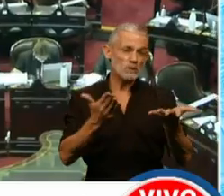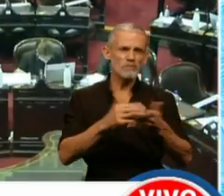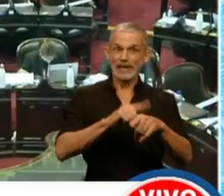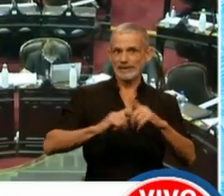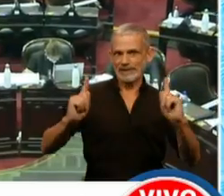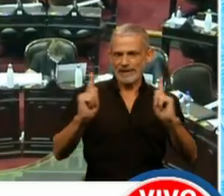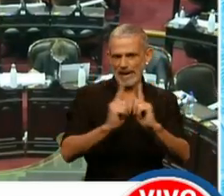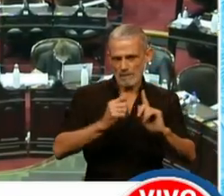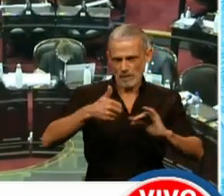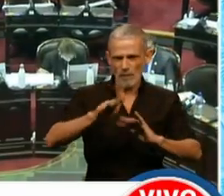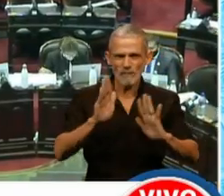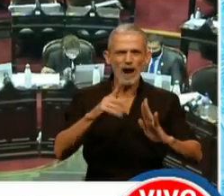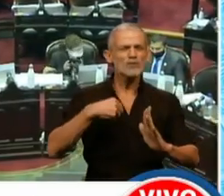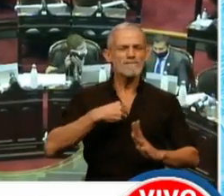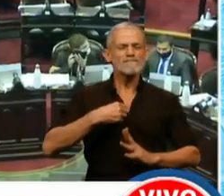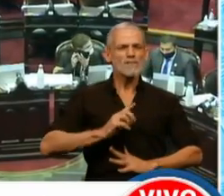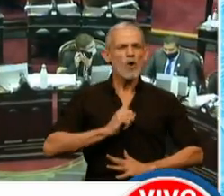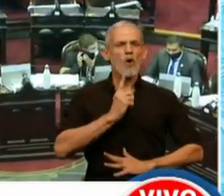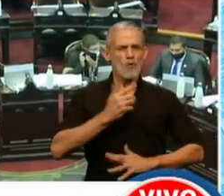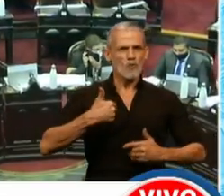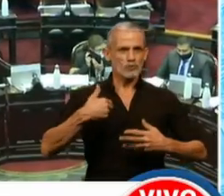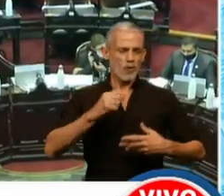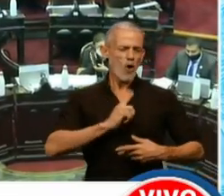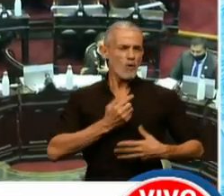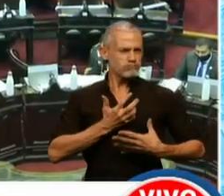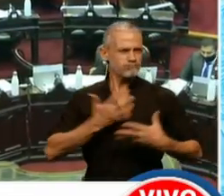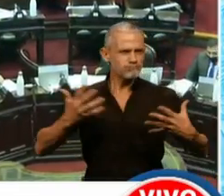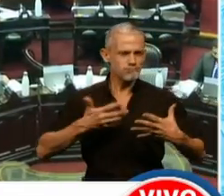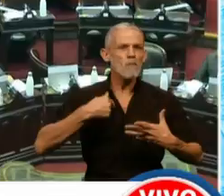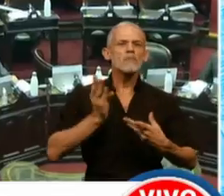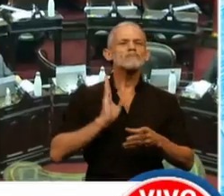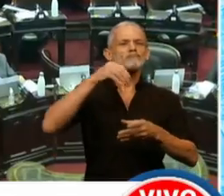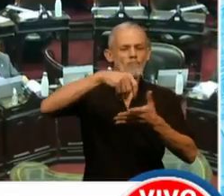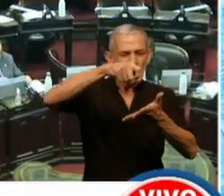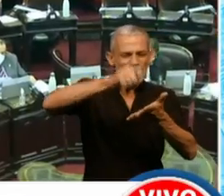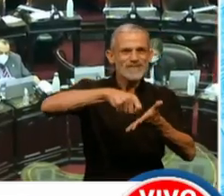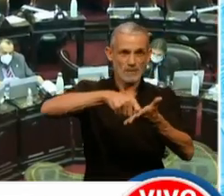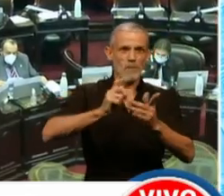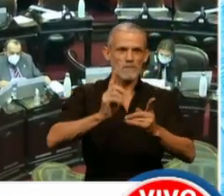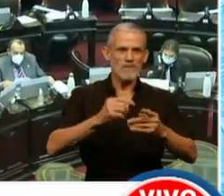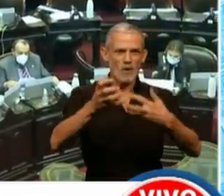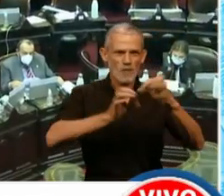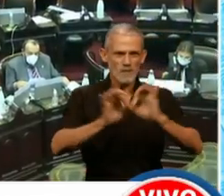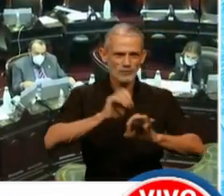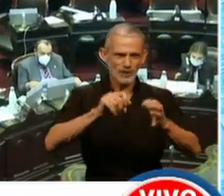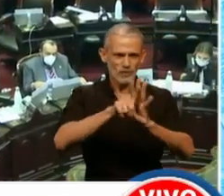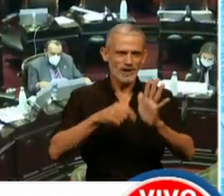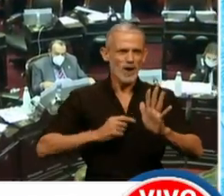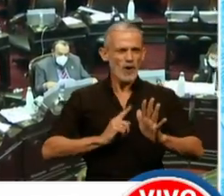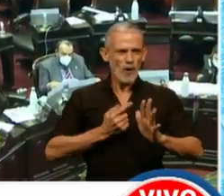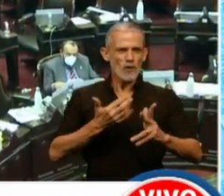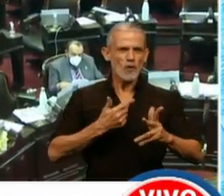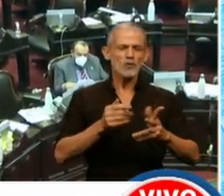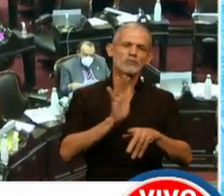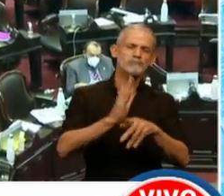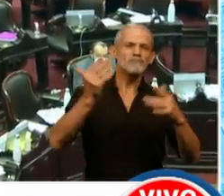acabe el tiempo que siento un orgullo grandote de haber sido confirmante también de este proyecto darle